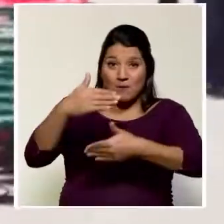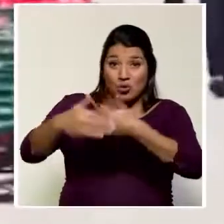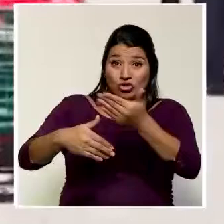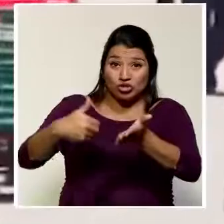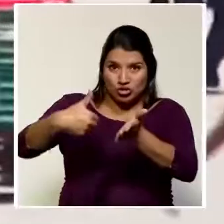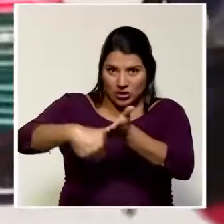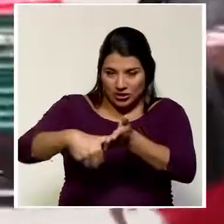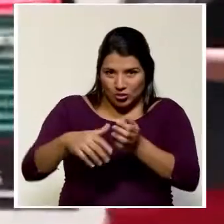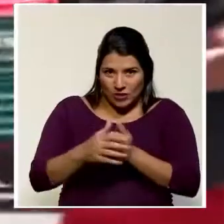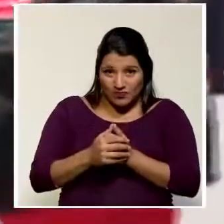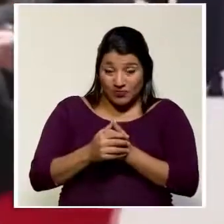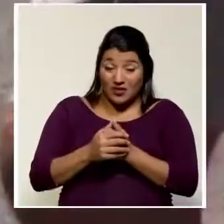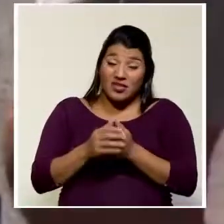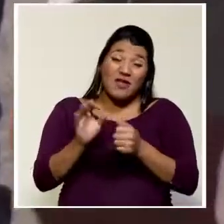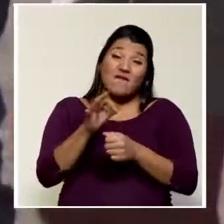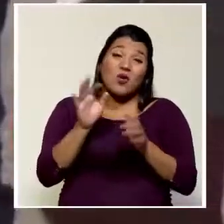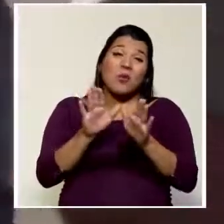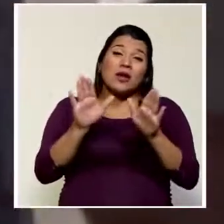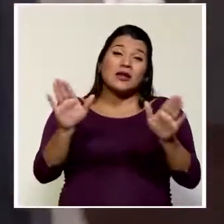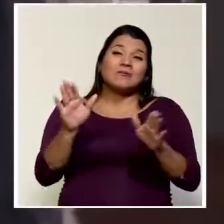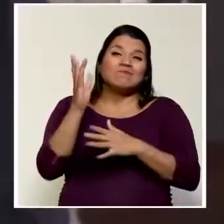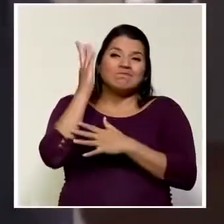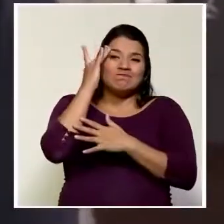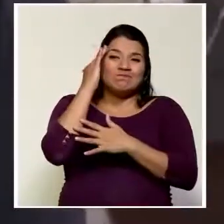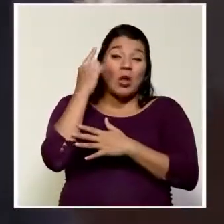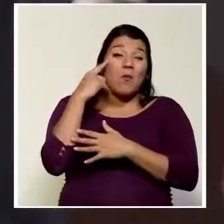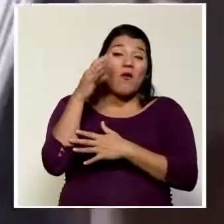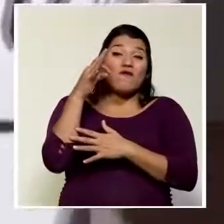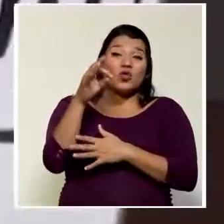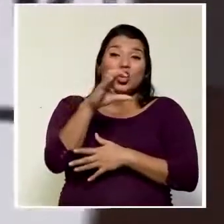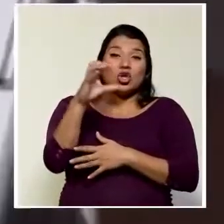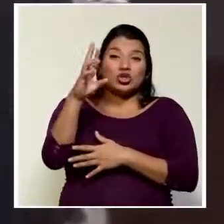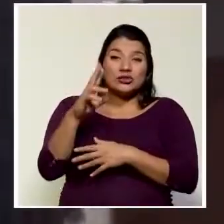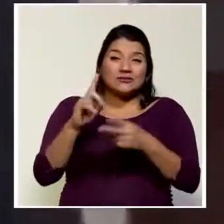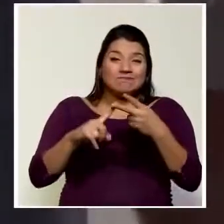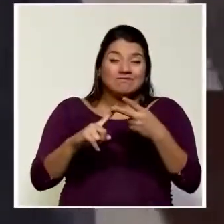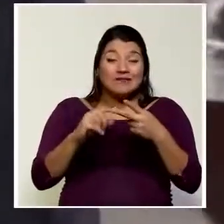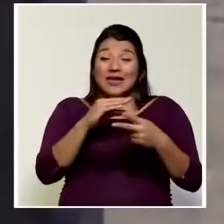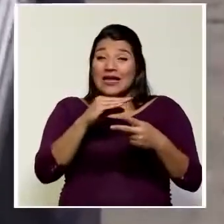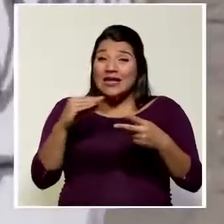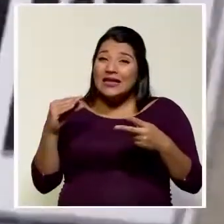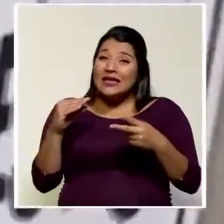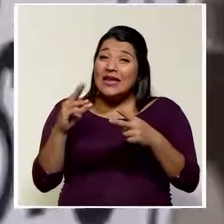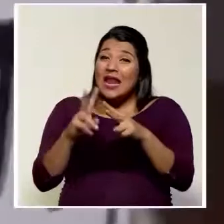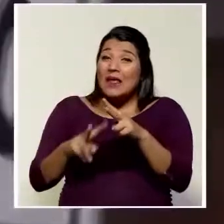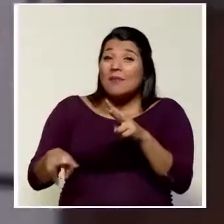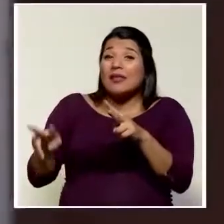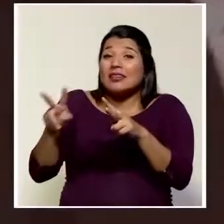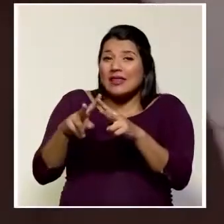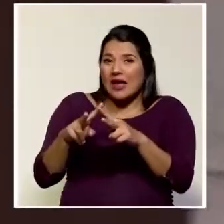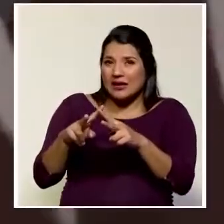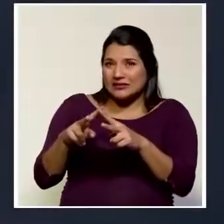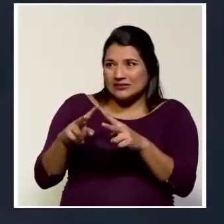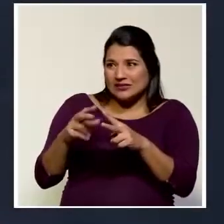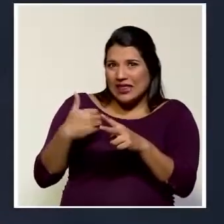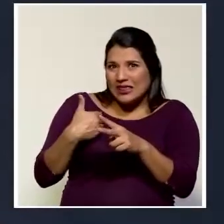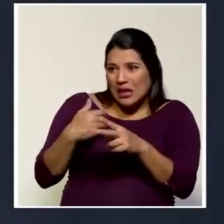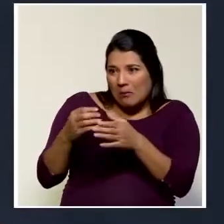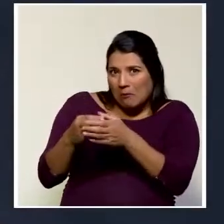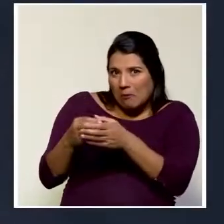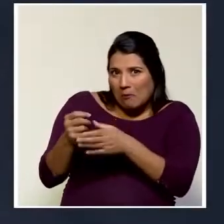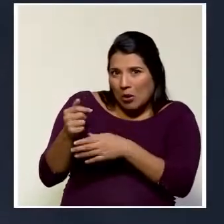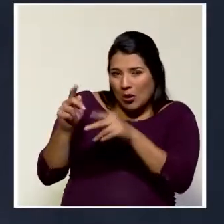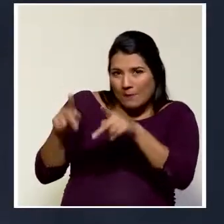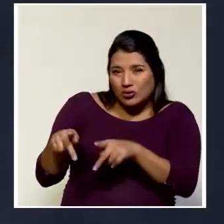hay temor por el futuro del país y la continuidad de las ventajas que han gozado las últimas generaciones.